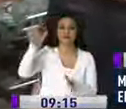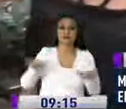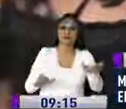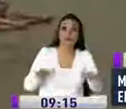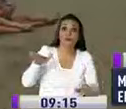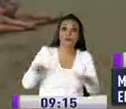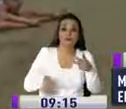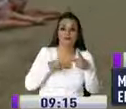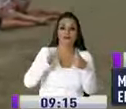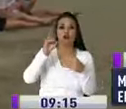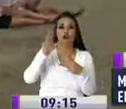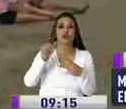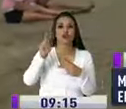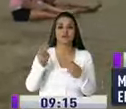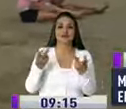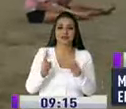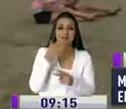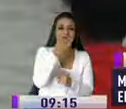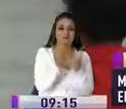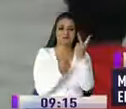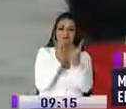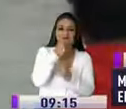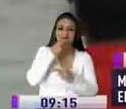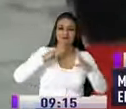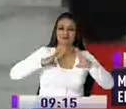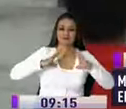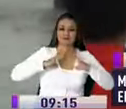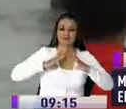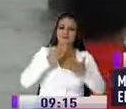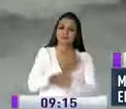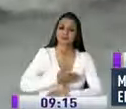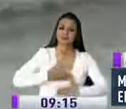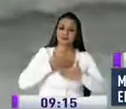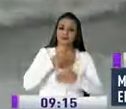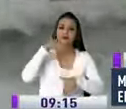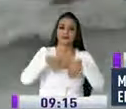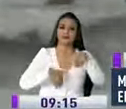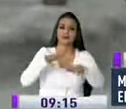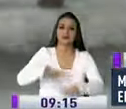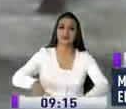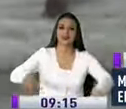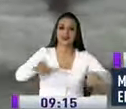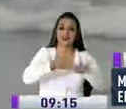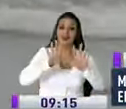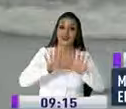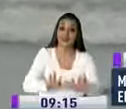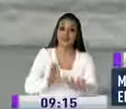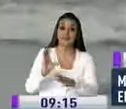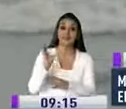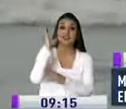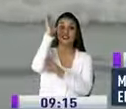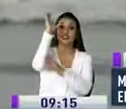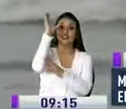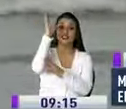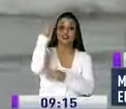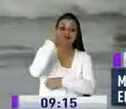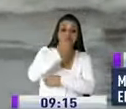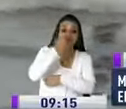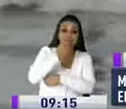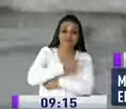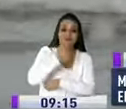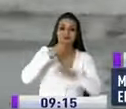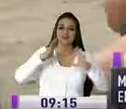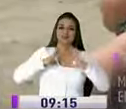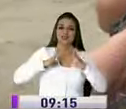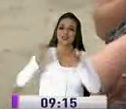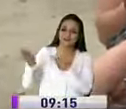también fueron una de las opciones para pasar este feriado y disfrutar del mar. De esta manera, la península vive estos días de asueto y acoge